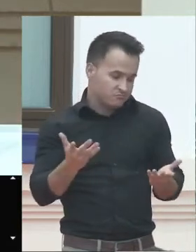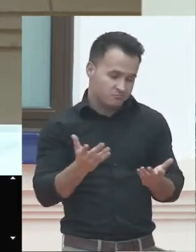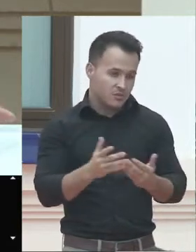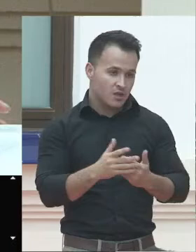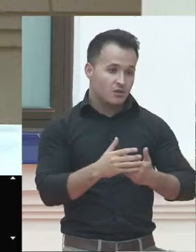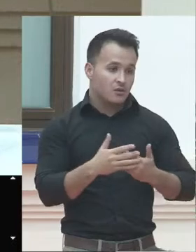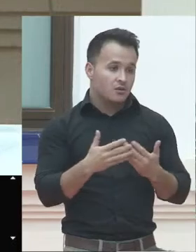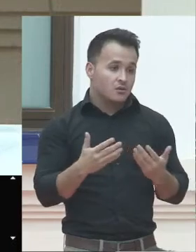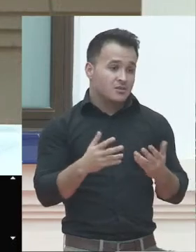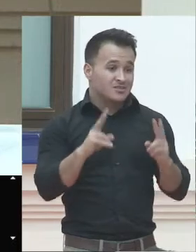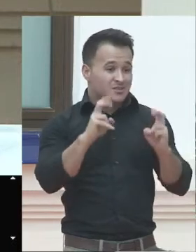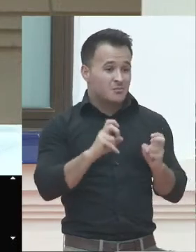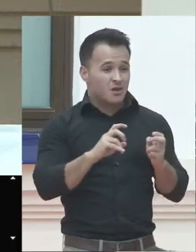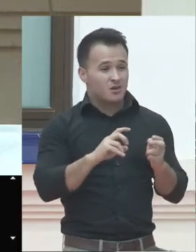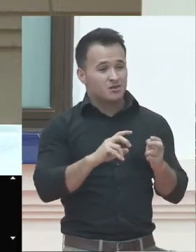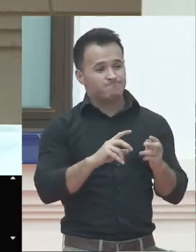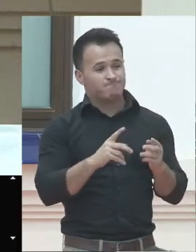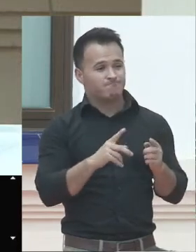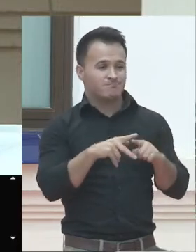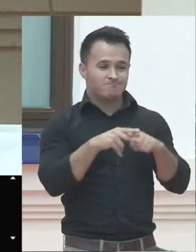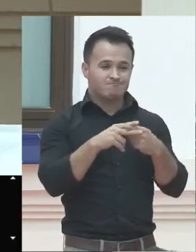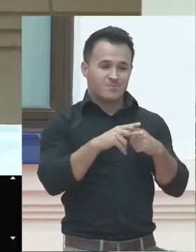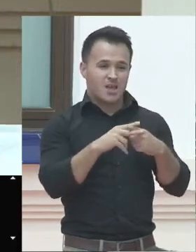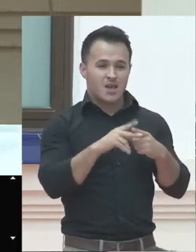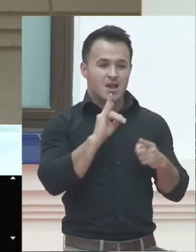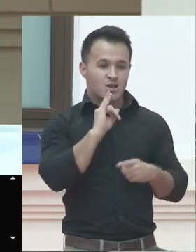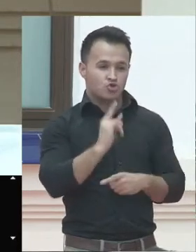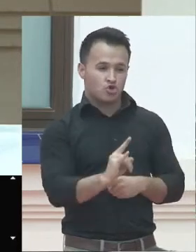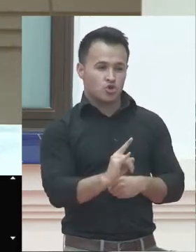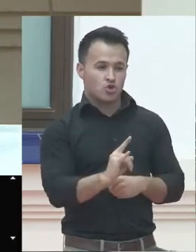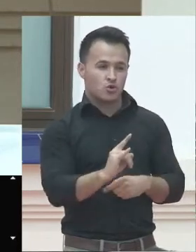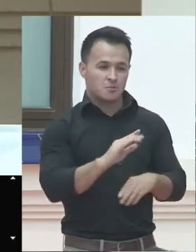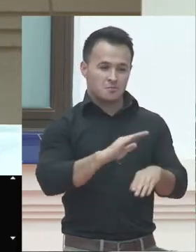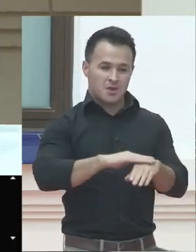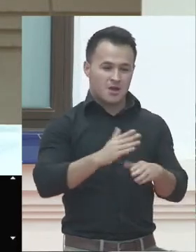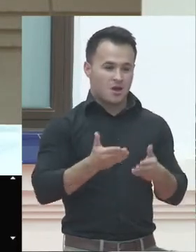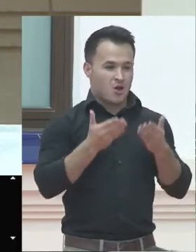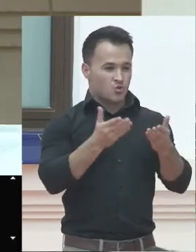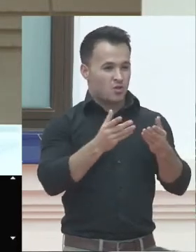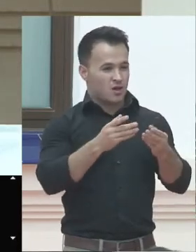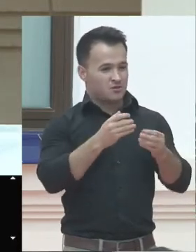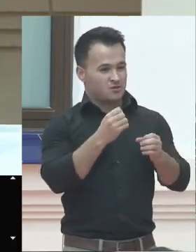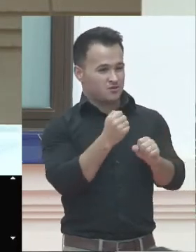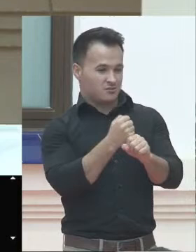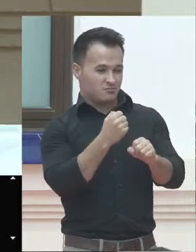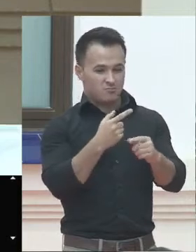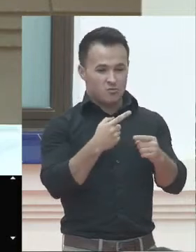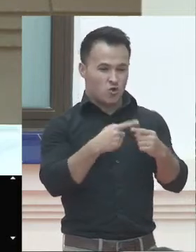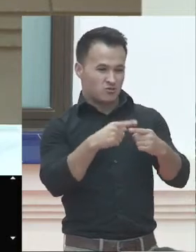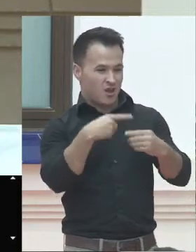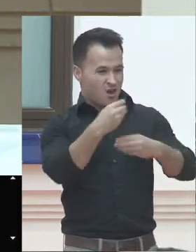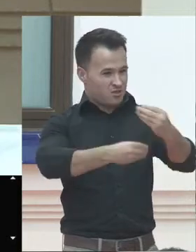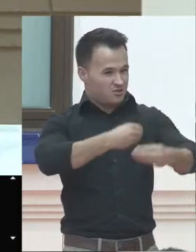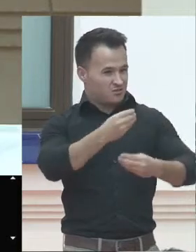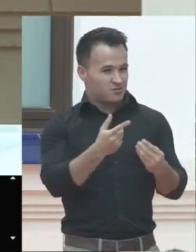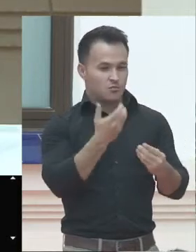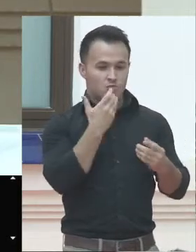en cuanto a los medios electrónicos que permiten el llevar a cabo todas estas tareas de adquisición de